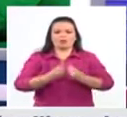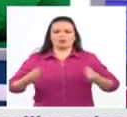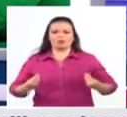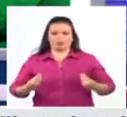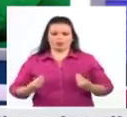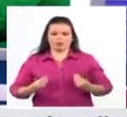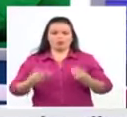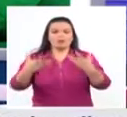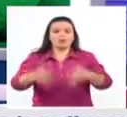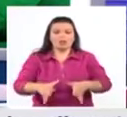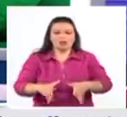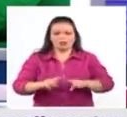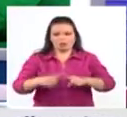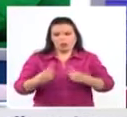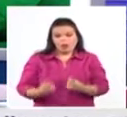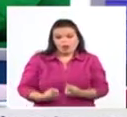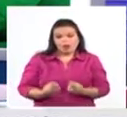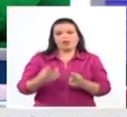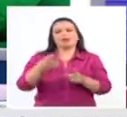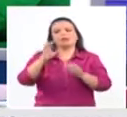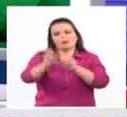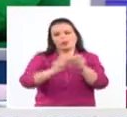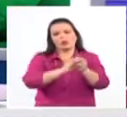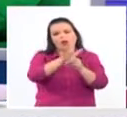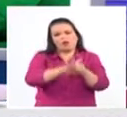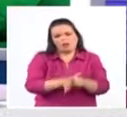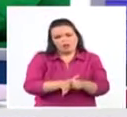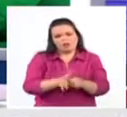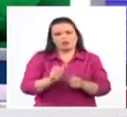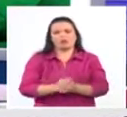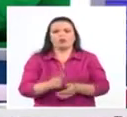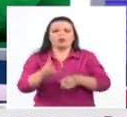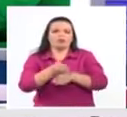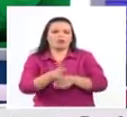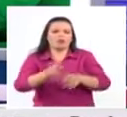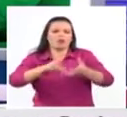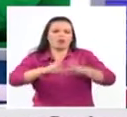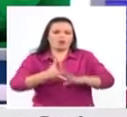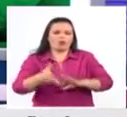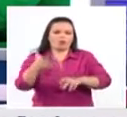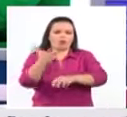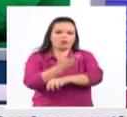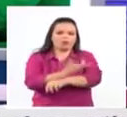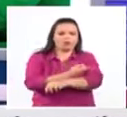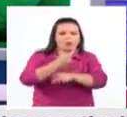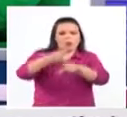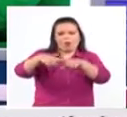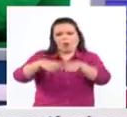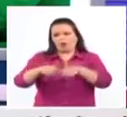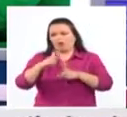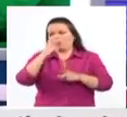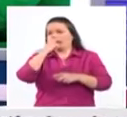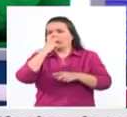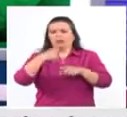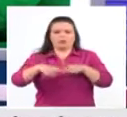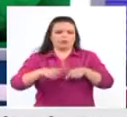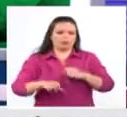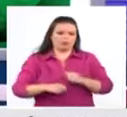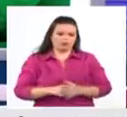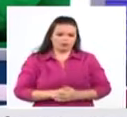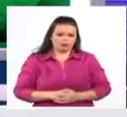niños que pasaron por la COVID, que pasaron por la enfermedad, se puede ver que es un poquito más aparatoso. También aparecen temores a